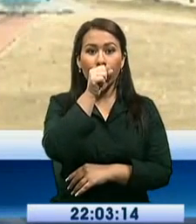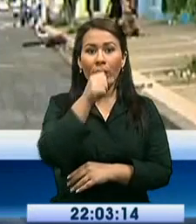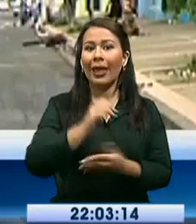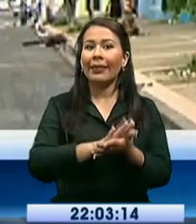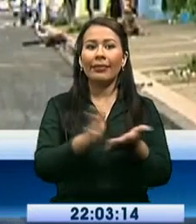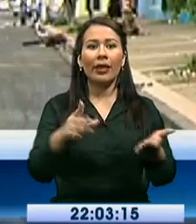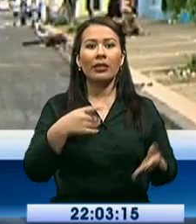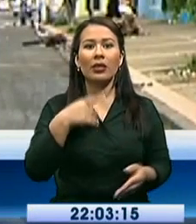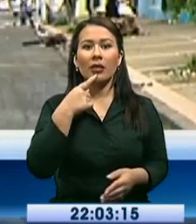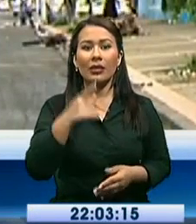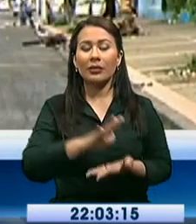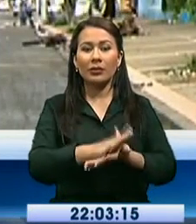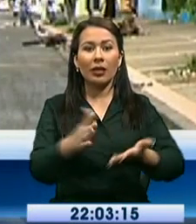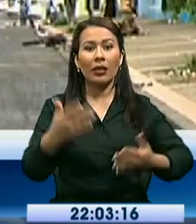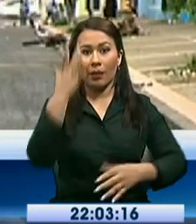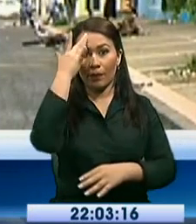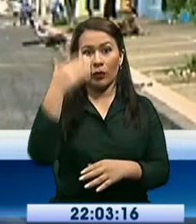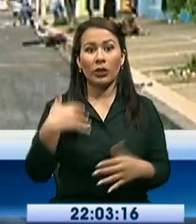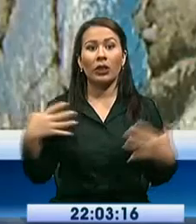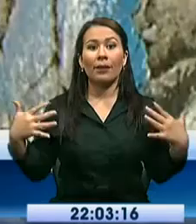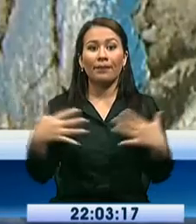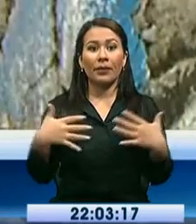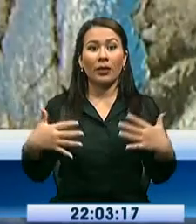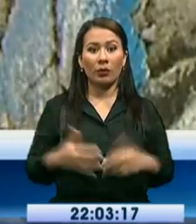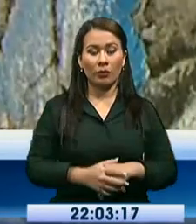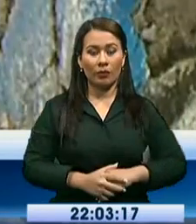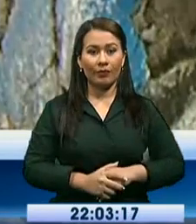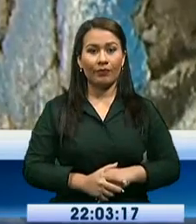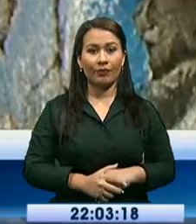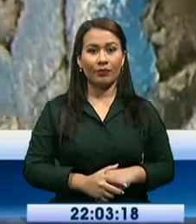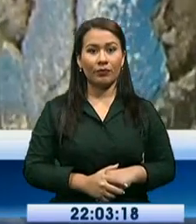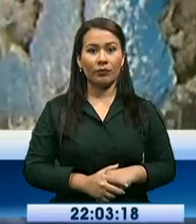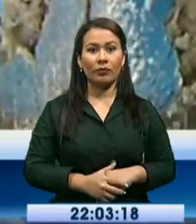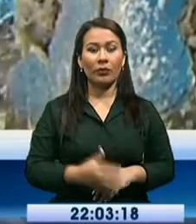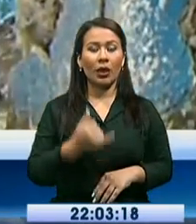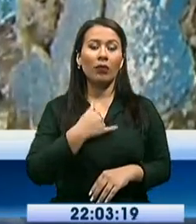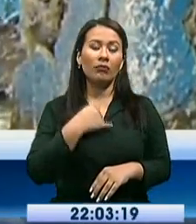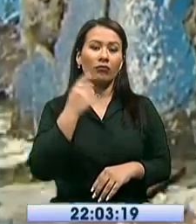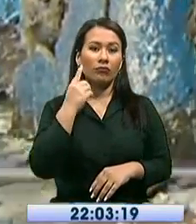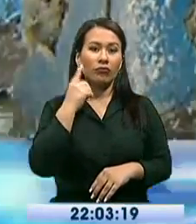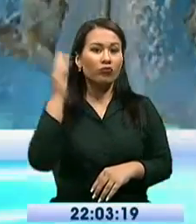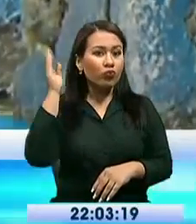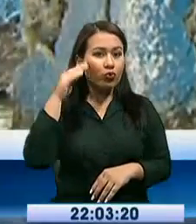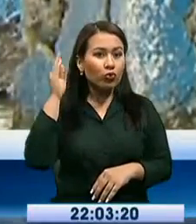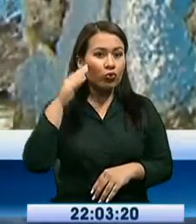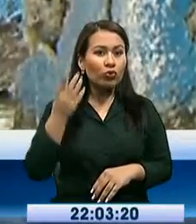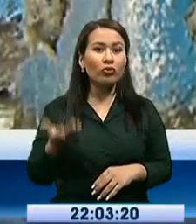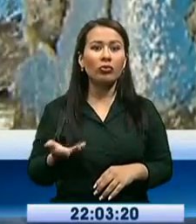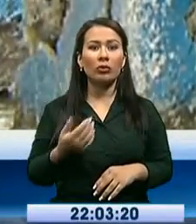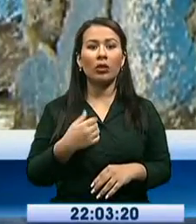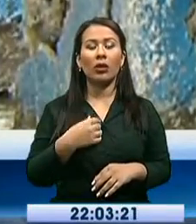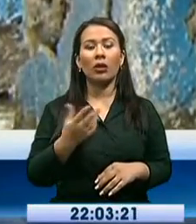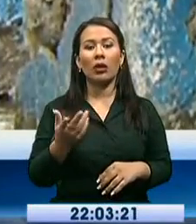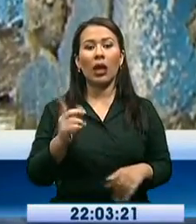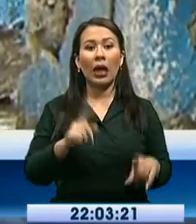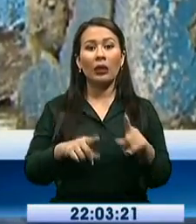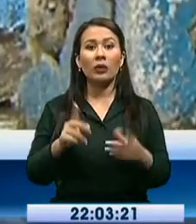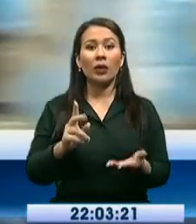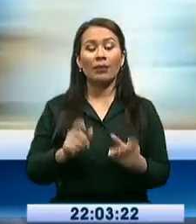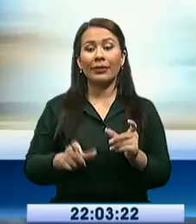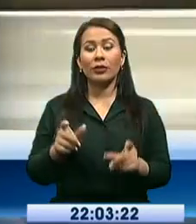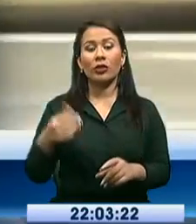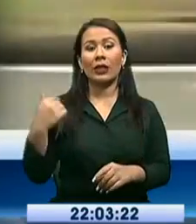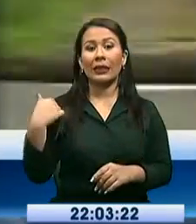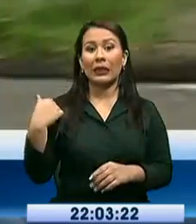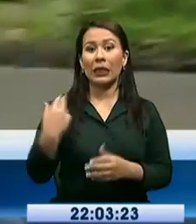algo por temor a represalias. A veces uno se hacía el bobo, todo, porque mucha gente no tenían